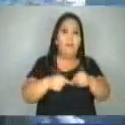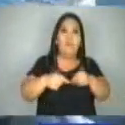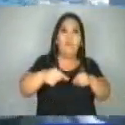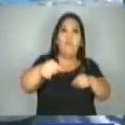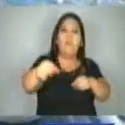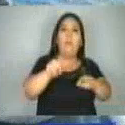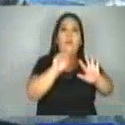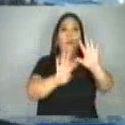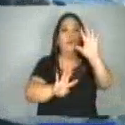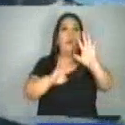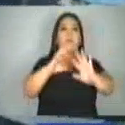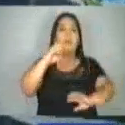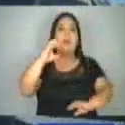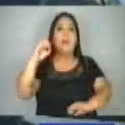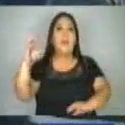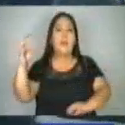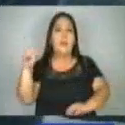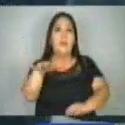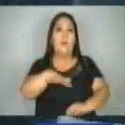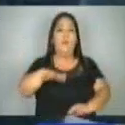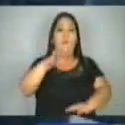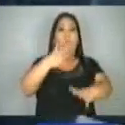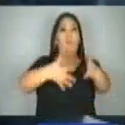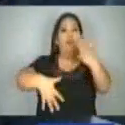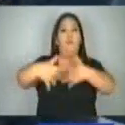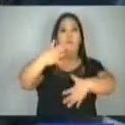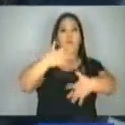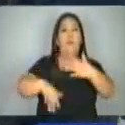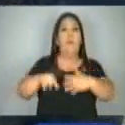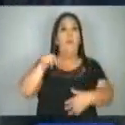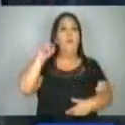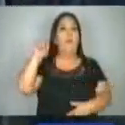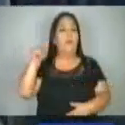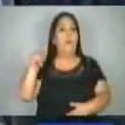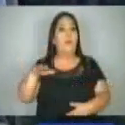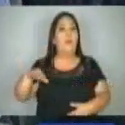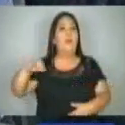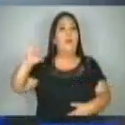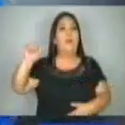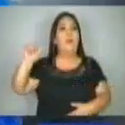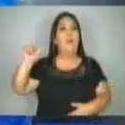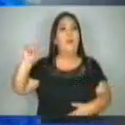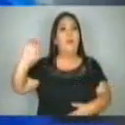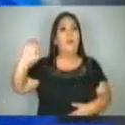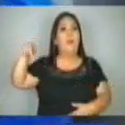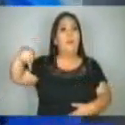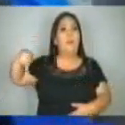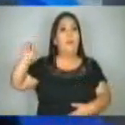920 millas náuticas al suroeste de la bocana El Cordoncillo del Estero Jaltepec.